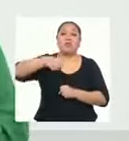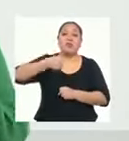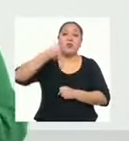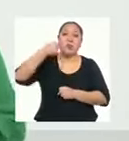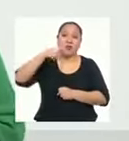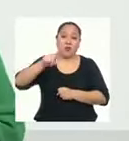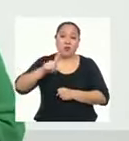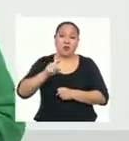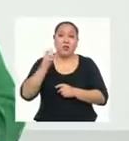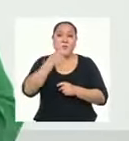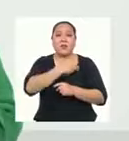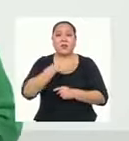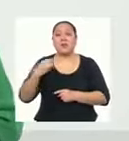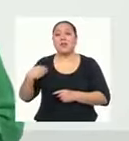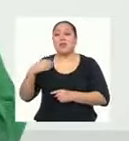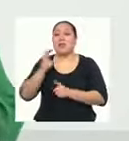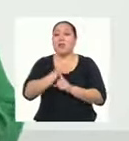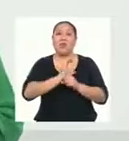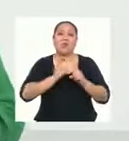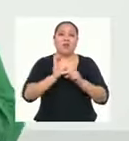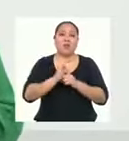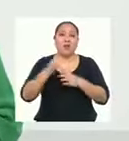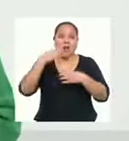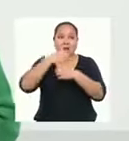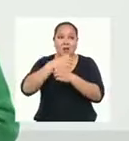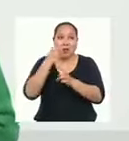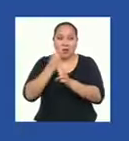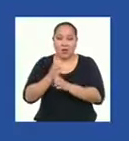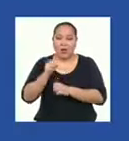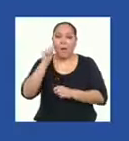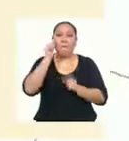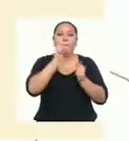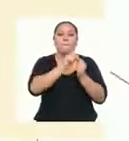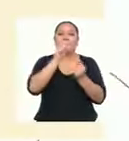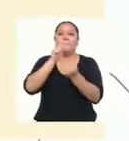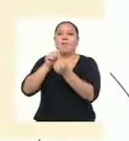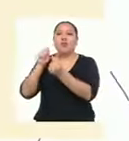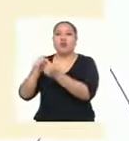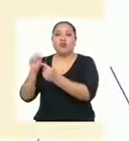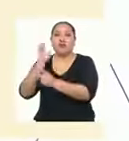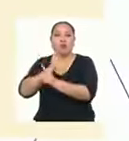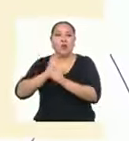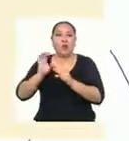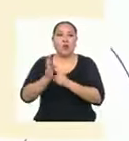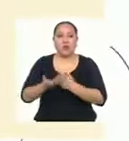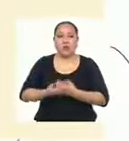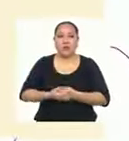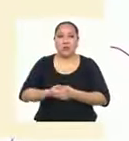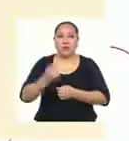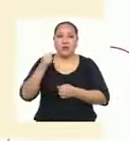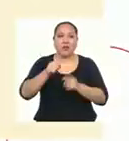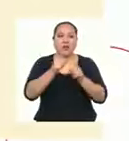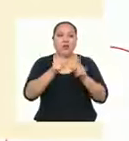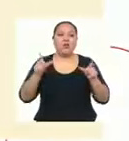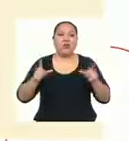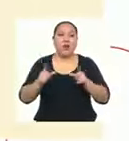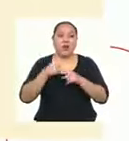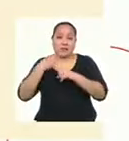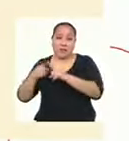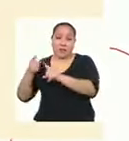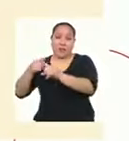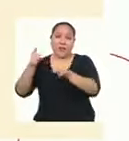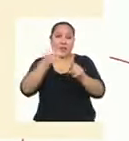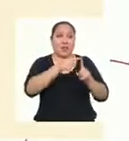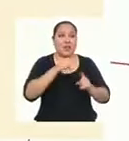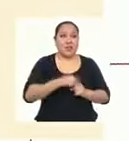el Ministerio de Cultura ha creado los puntos de cultura. Estos puntos se ubican en diferentes zonas del país